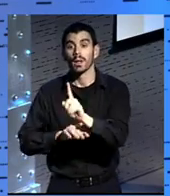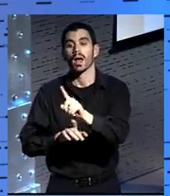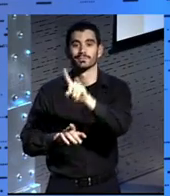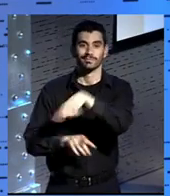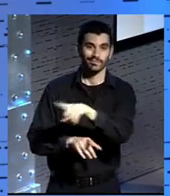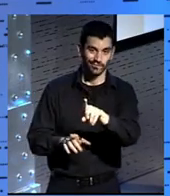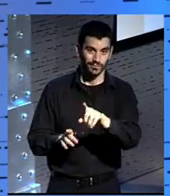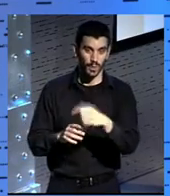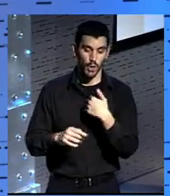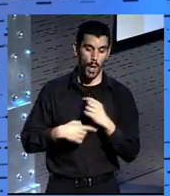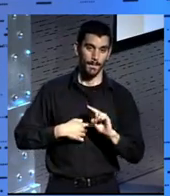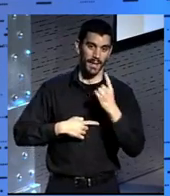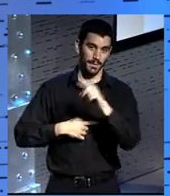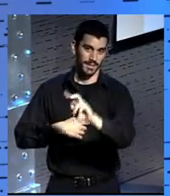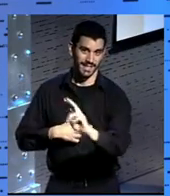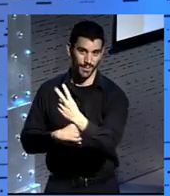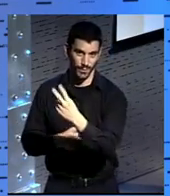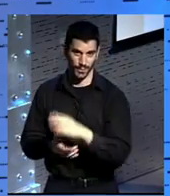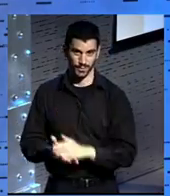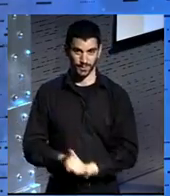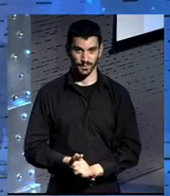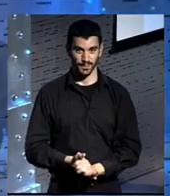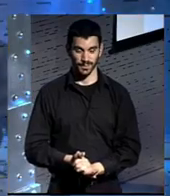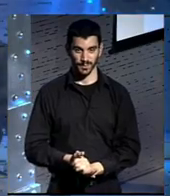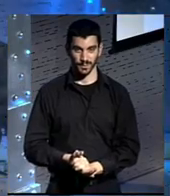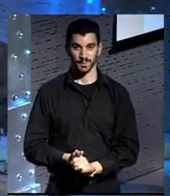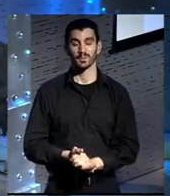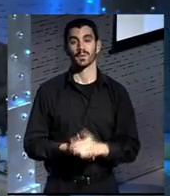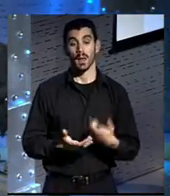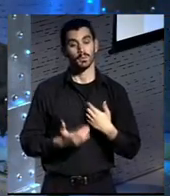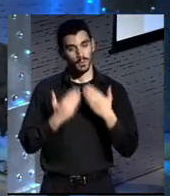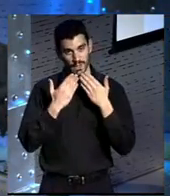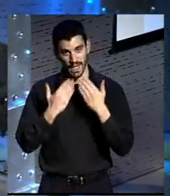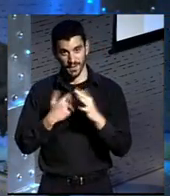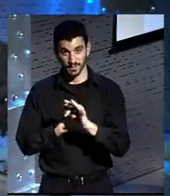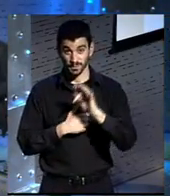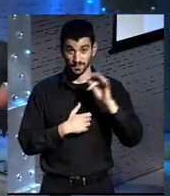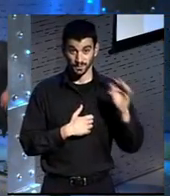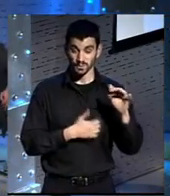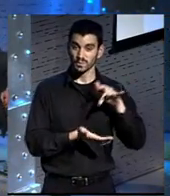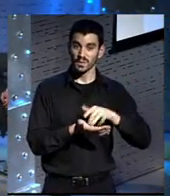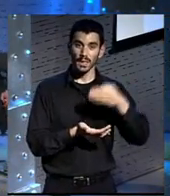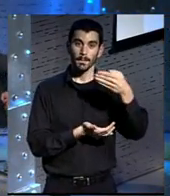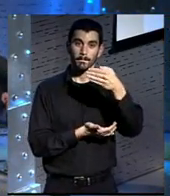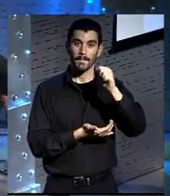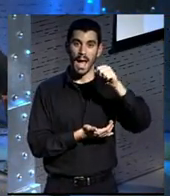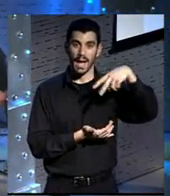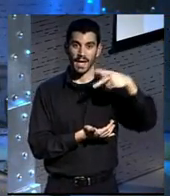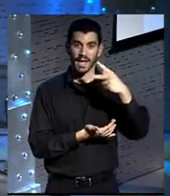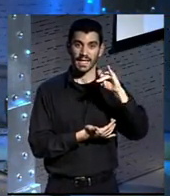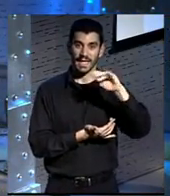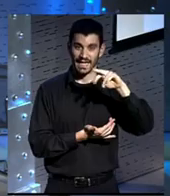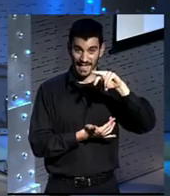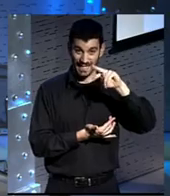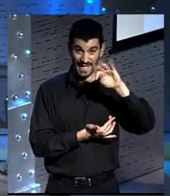eso efectivamente es nuestro negocio. Bueno, he escuchado el Banco Sabadell, a ING Direct. En el caso de Bankinter, Nicolás. Bueno,